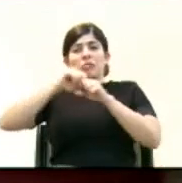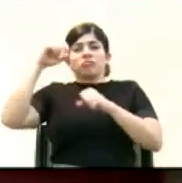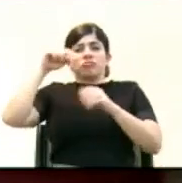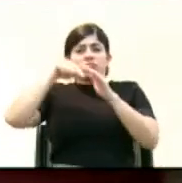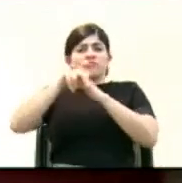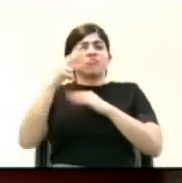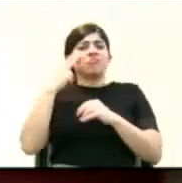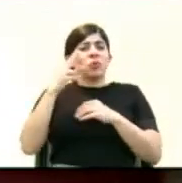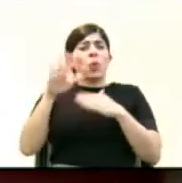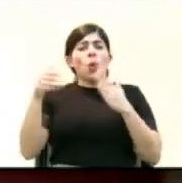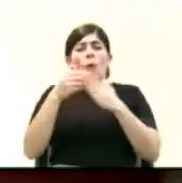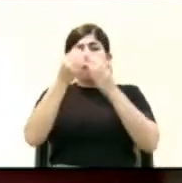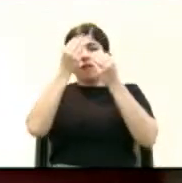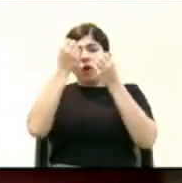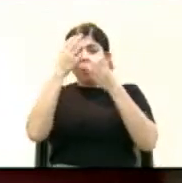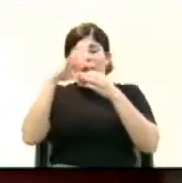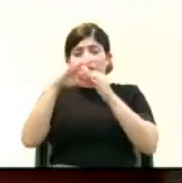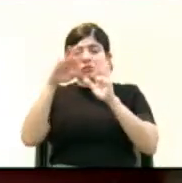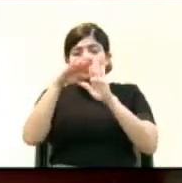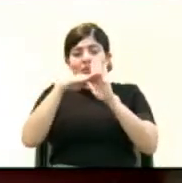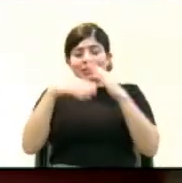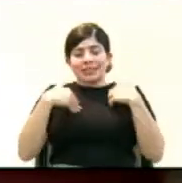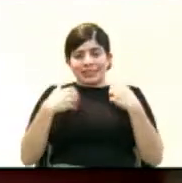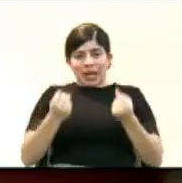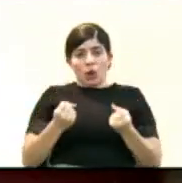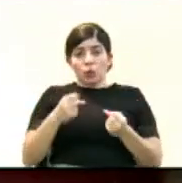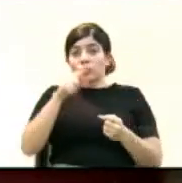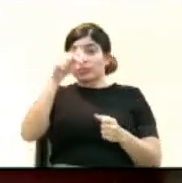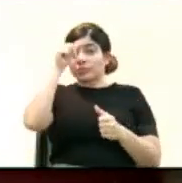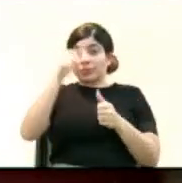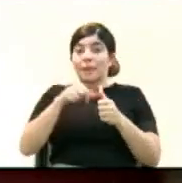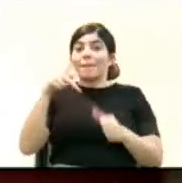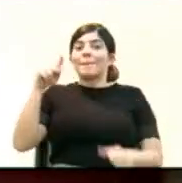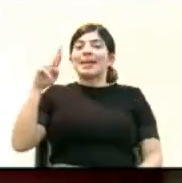la información referente a las medidas sanitarias. Les recordamos